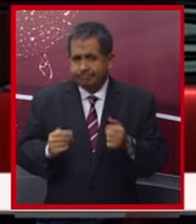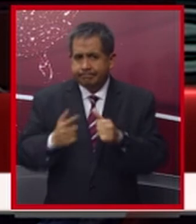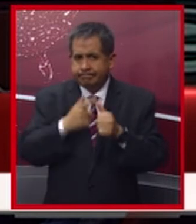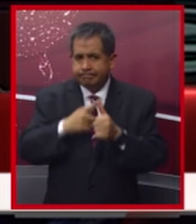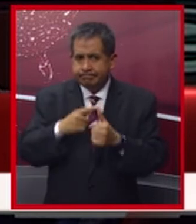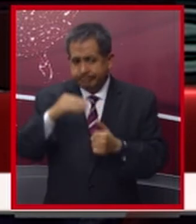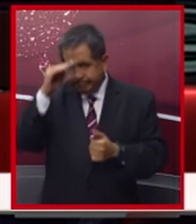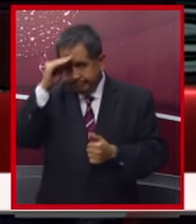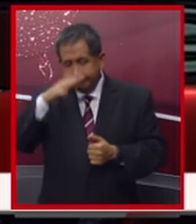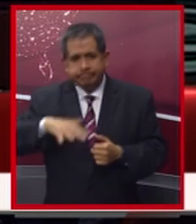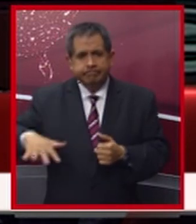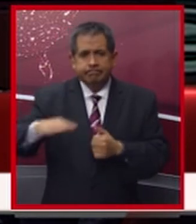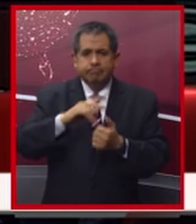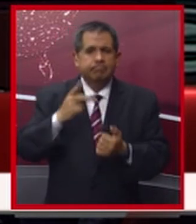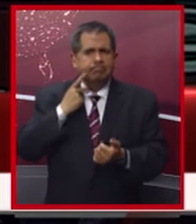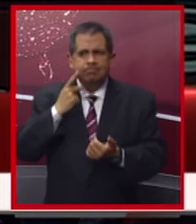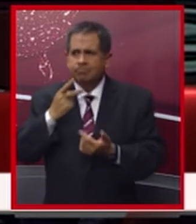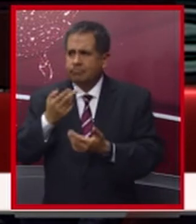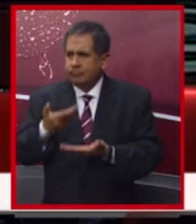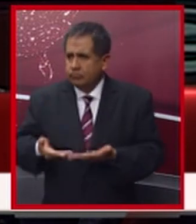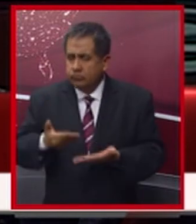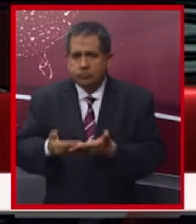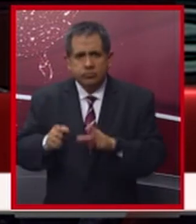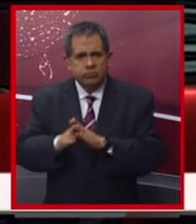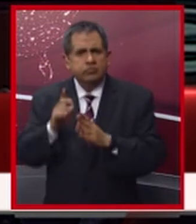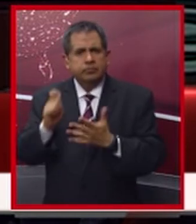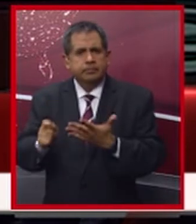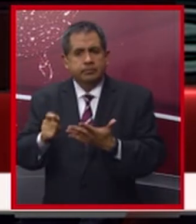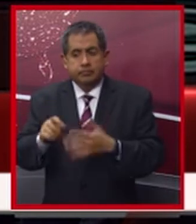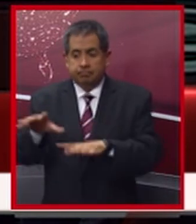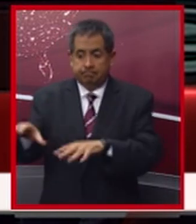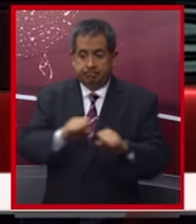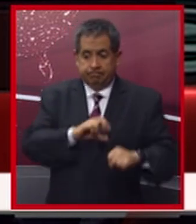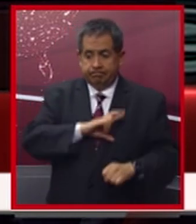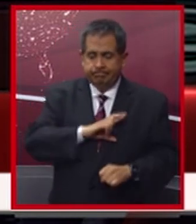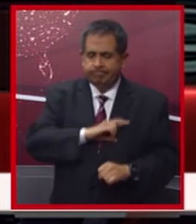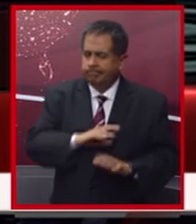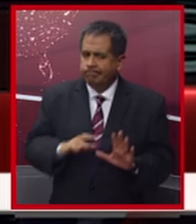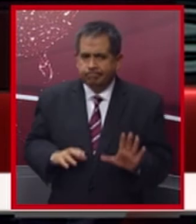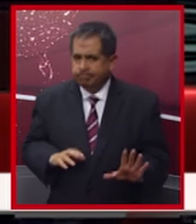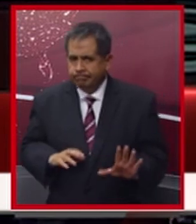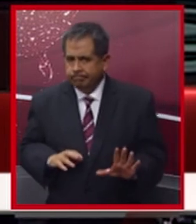actuales en un proyecto privatizador que es a todas